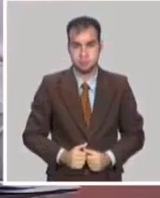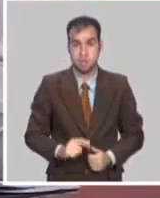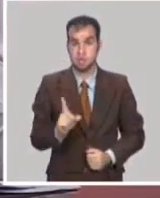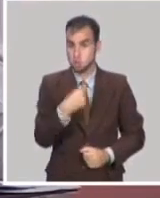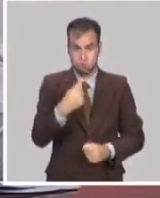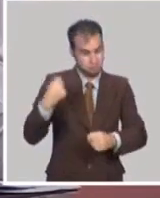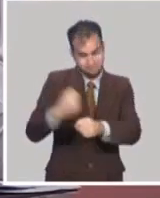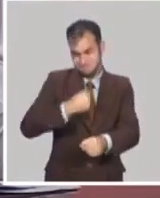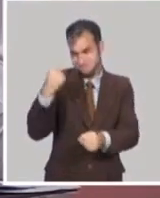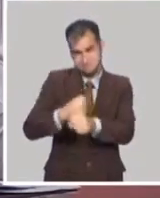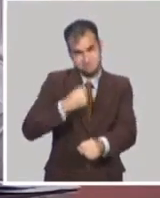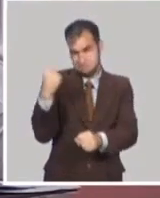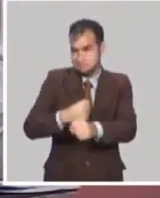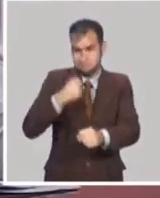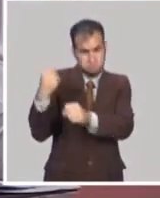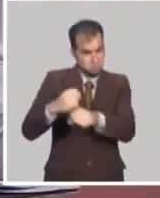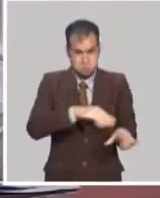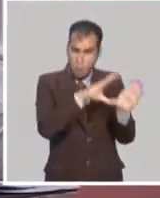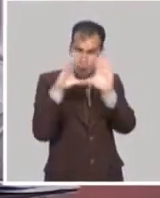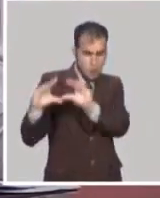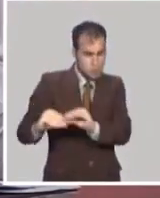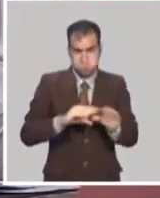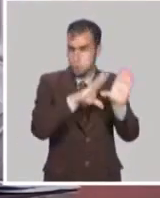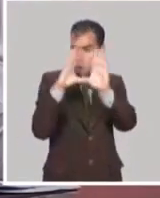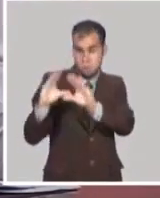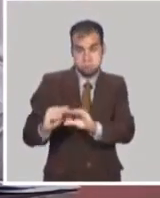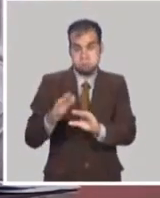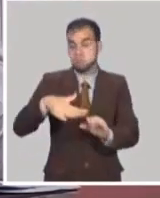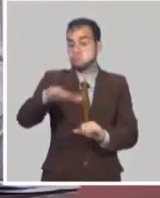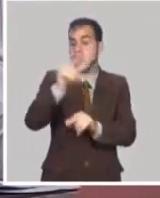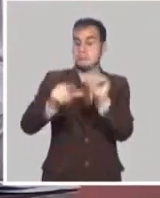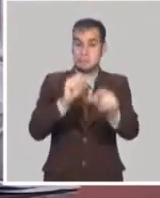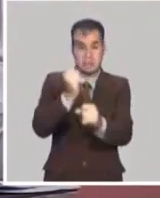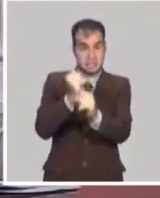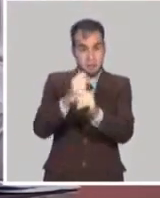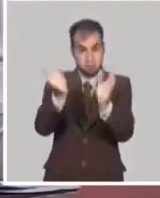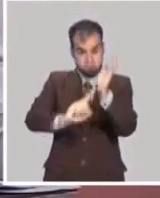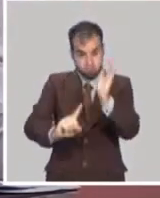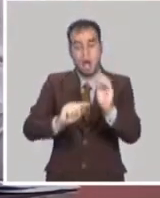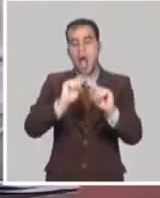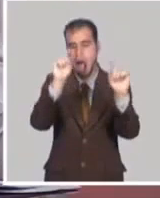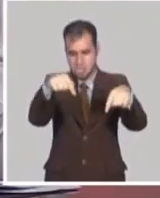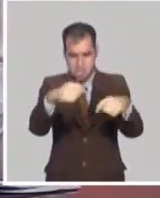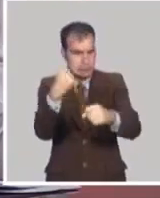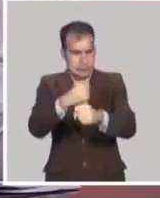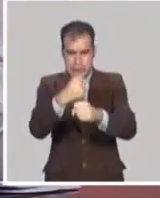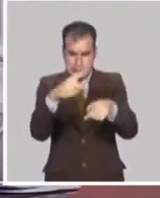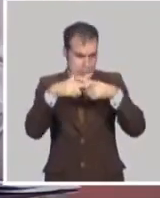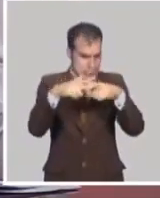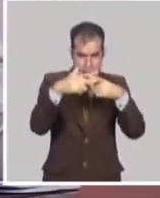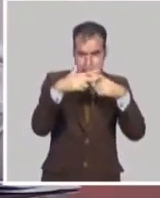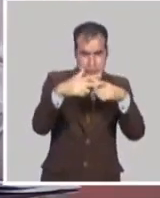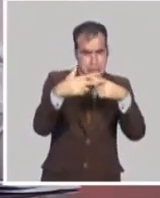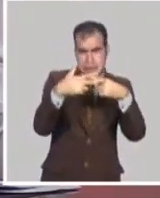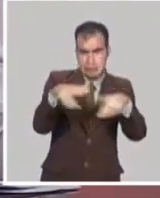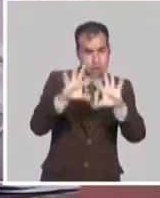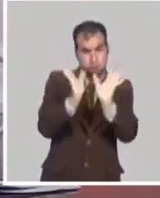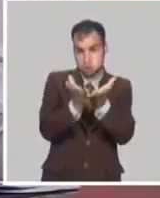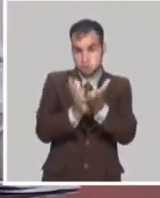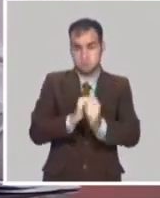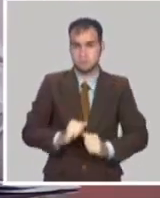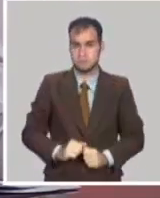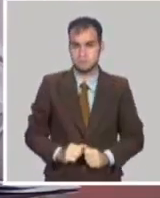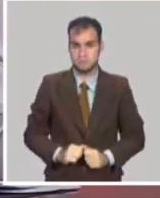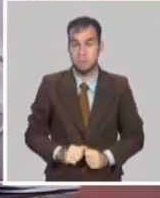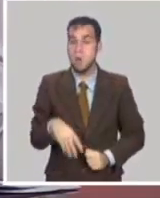ininterrumpidamente por todos los trabajadores eléctricos en está en estas te molestes y también por la empresa de mantenimiento de centrales eléctricas para